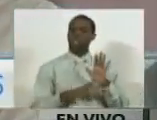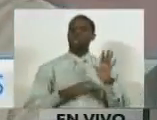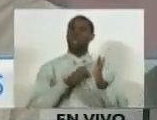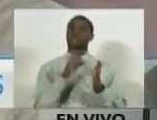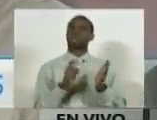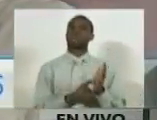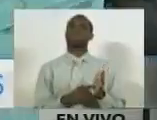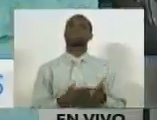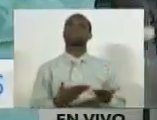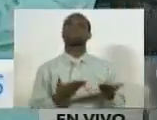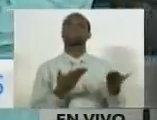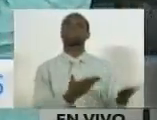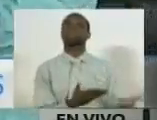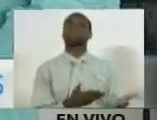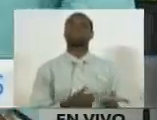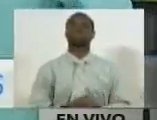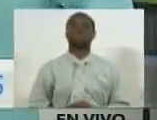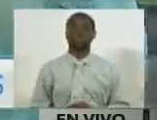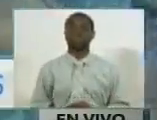titularidad.